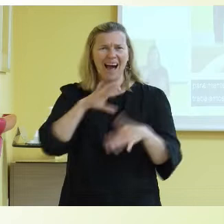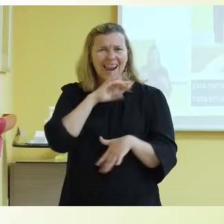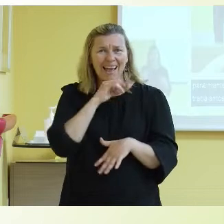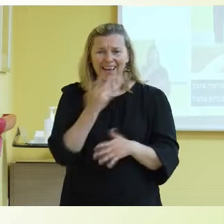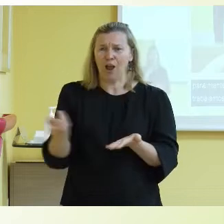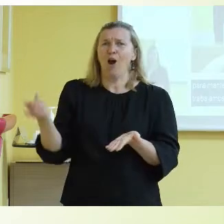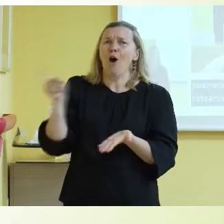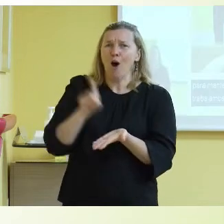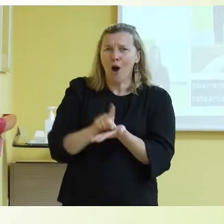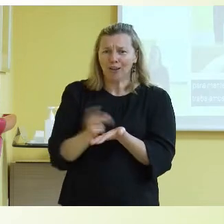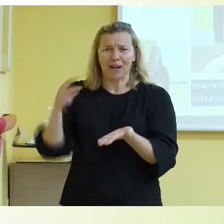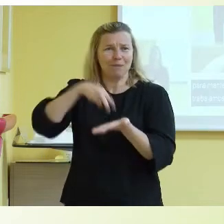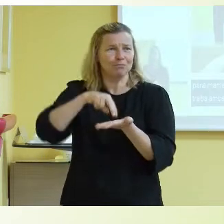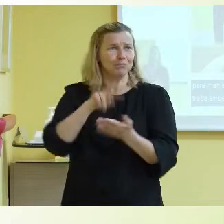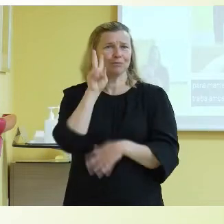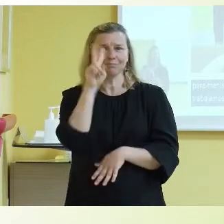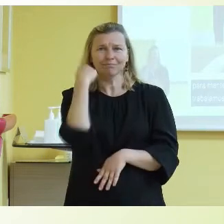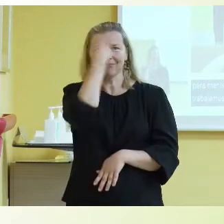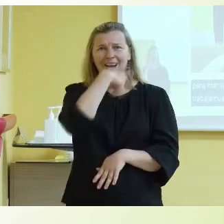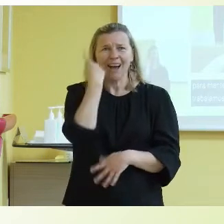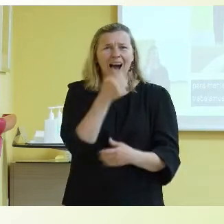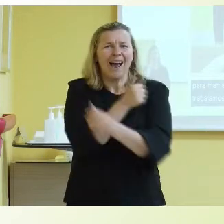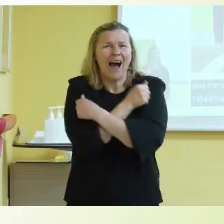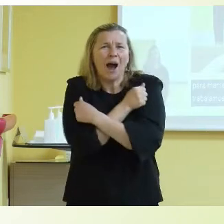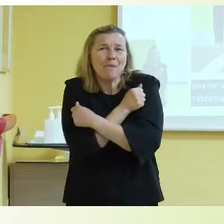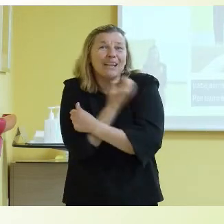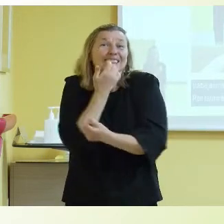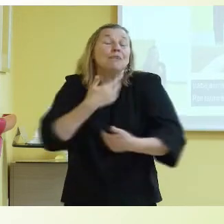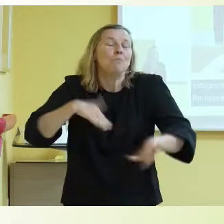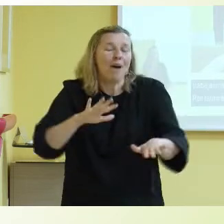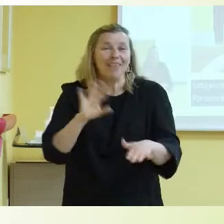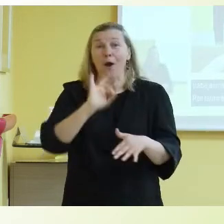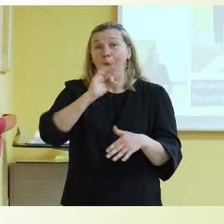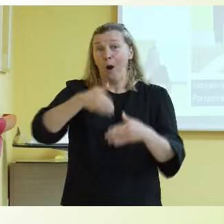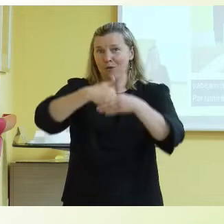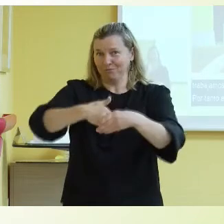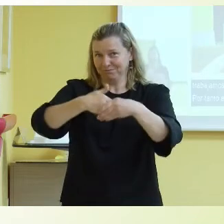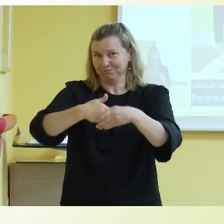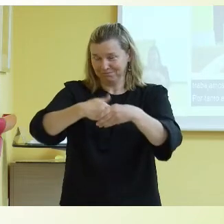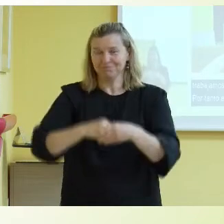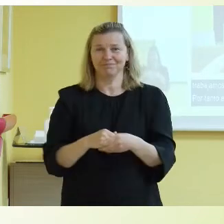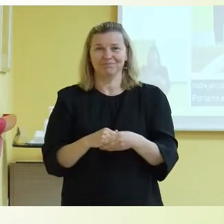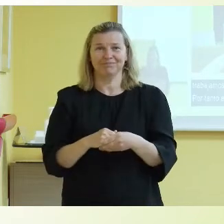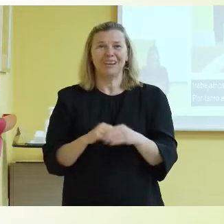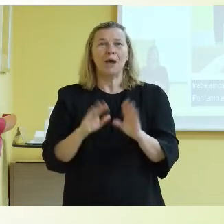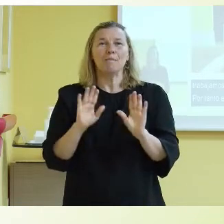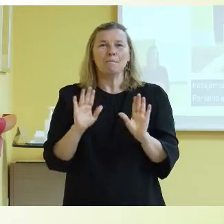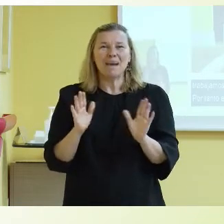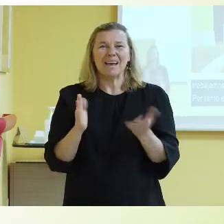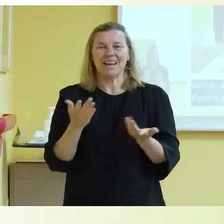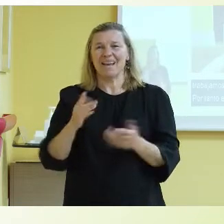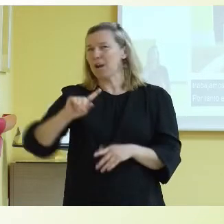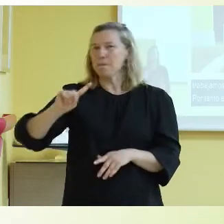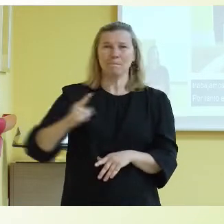vez viéndonos las caras, abrazándonos si cabe o dándonos la mano, pero por lo menos y principalmente